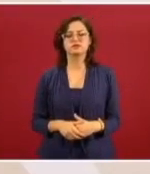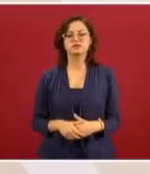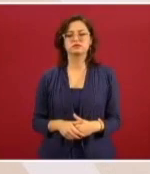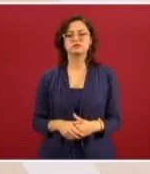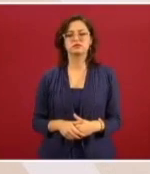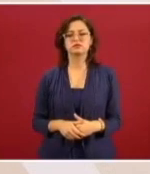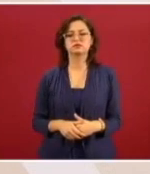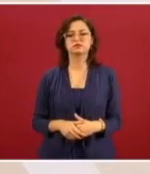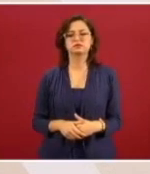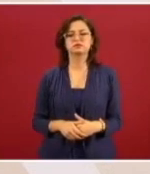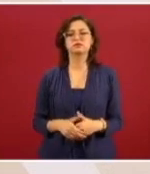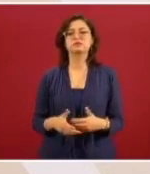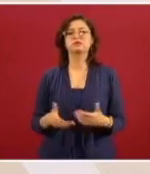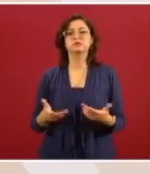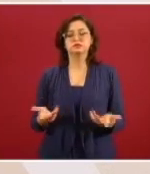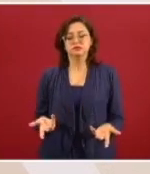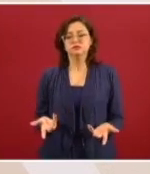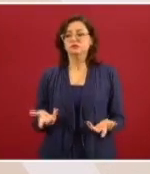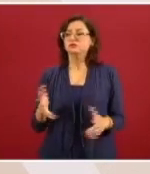que la cultura